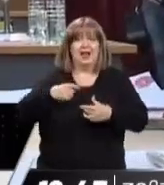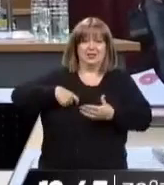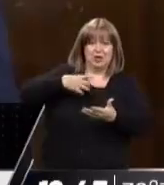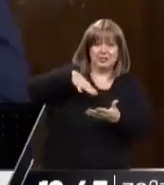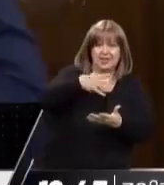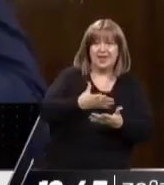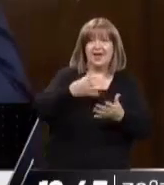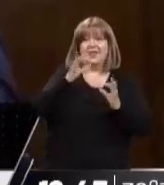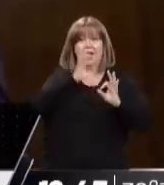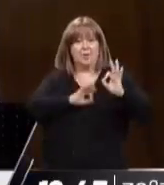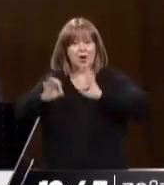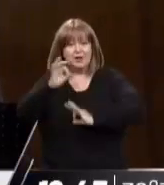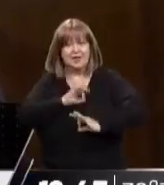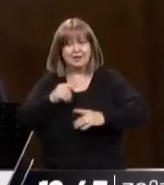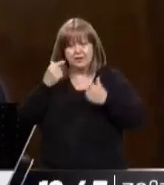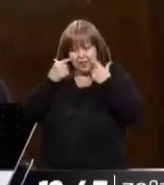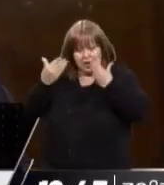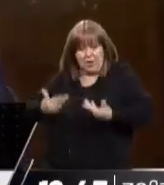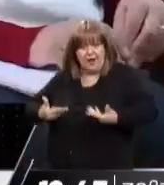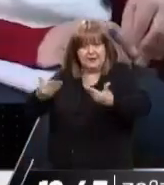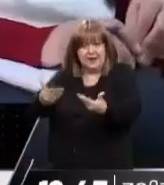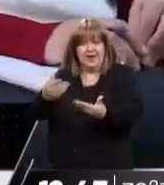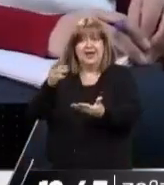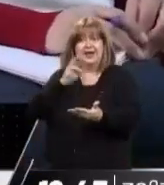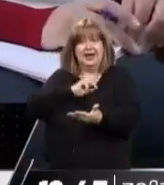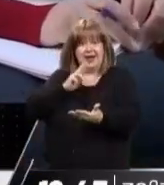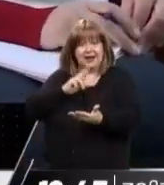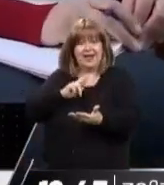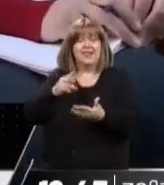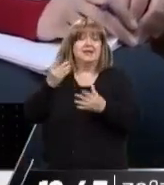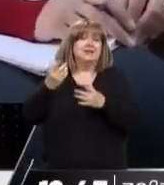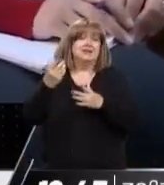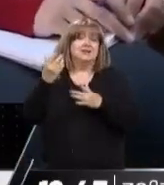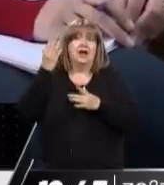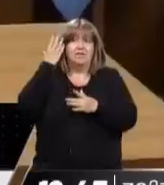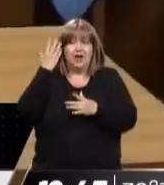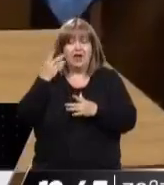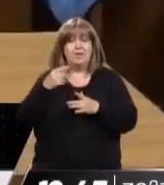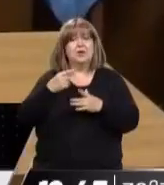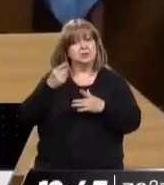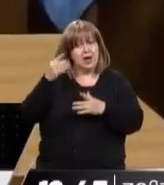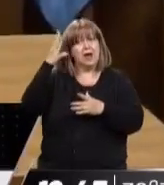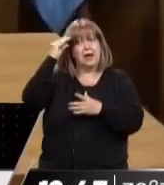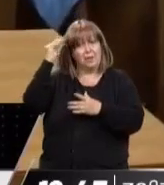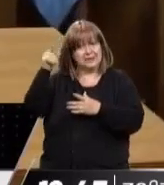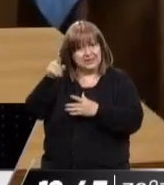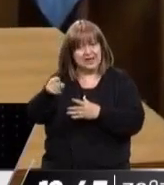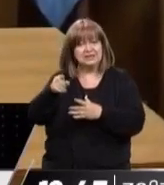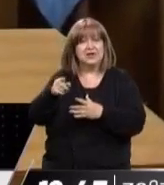de proyectos. Pueden demostrar también que las reinas en sus redes sociales demuestran cómo están siendo capacitadas,